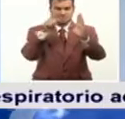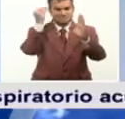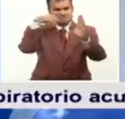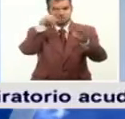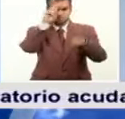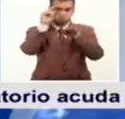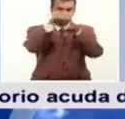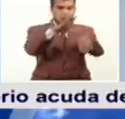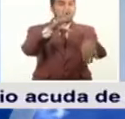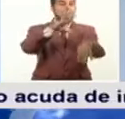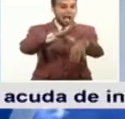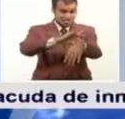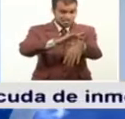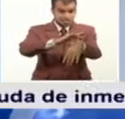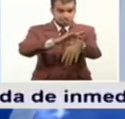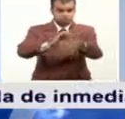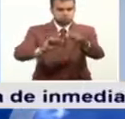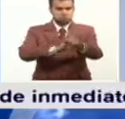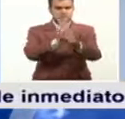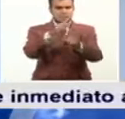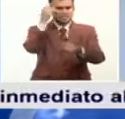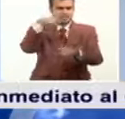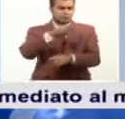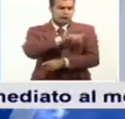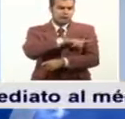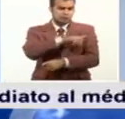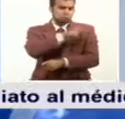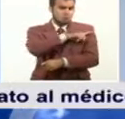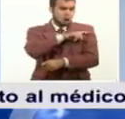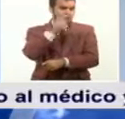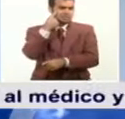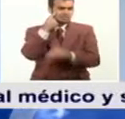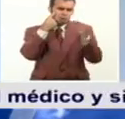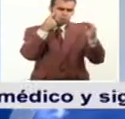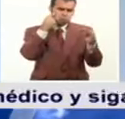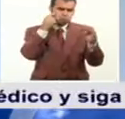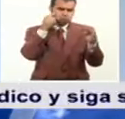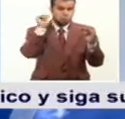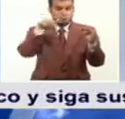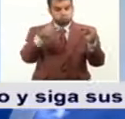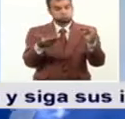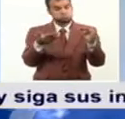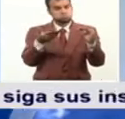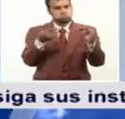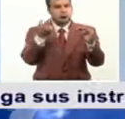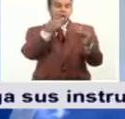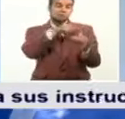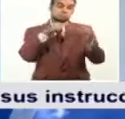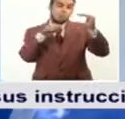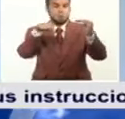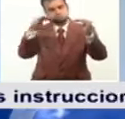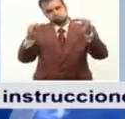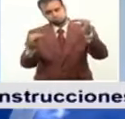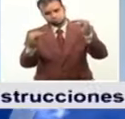activos. Inferior a la del día de ayer, 99 menos, pero elevada,